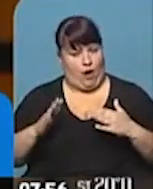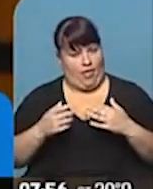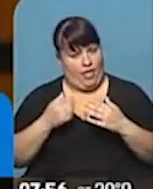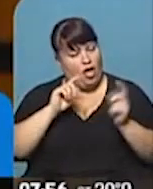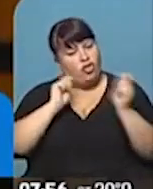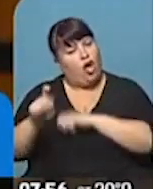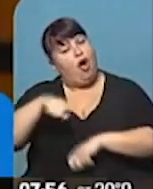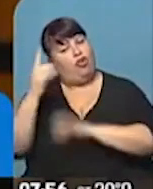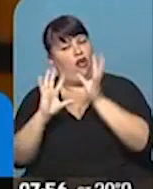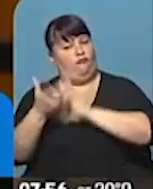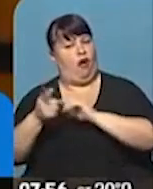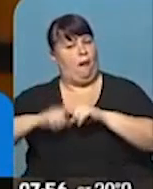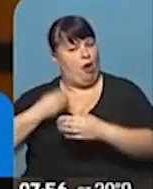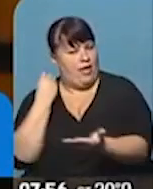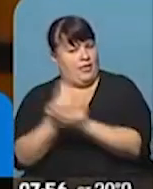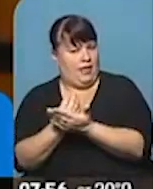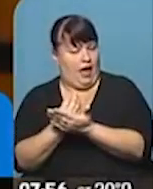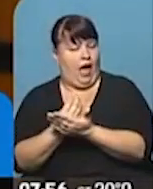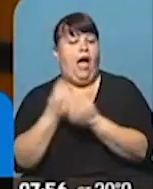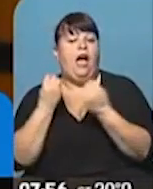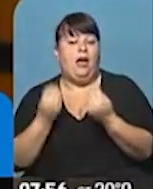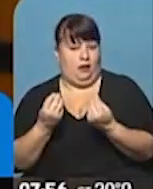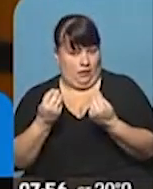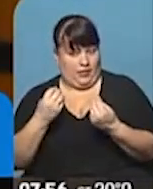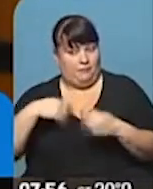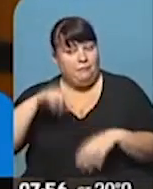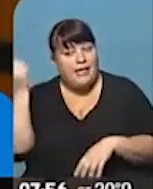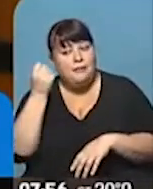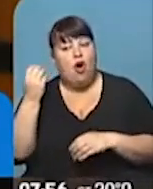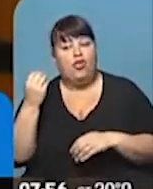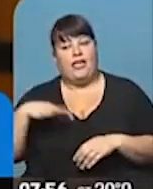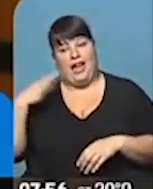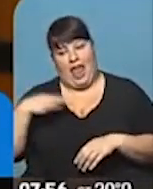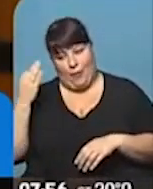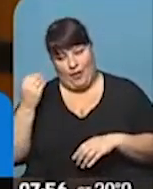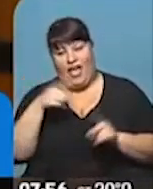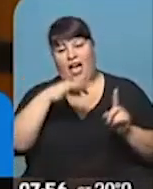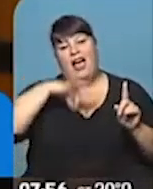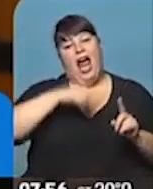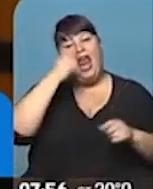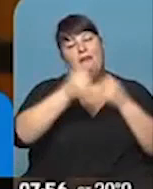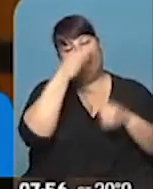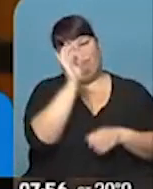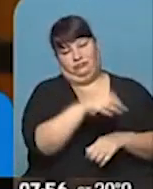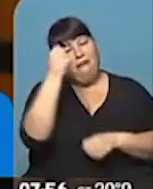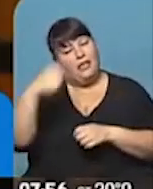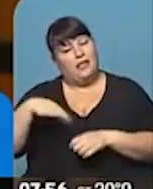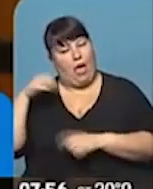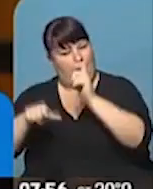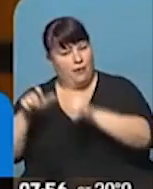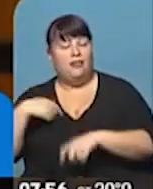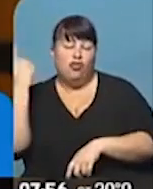una alternativa política donde valga más la vida que la ganancia de los empresarios, porque nosotros en cierta